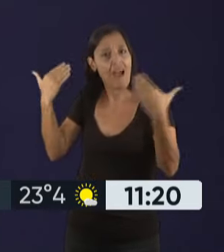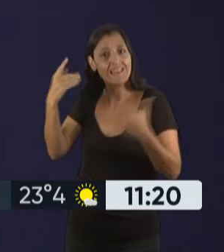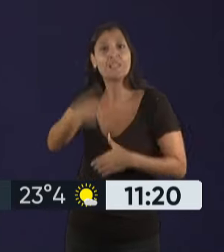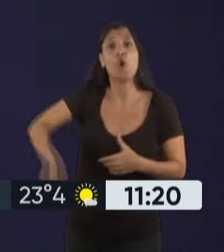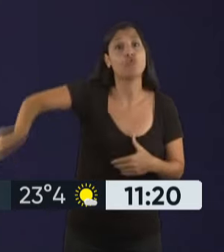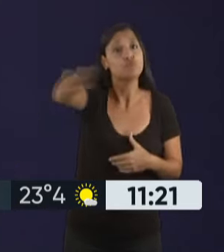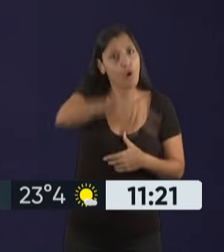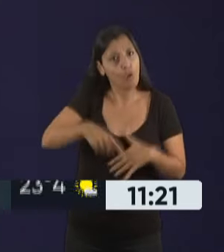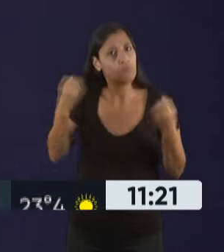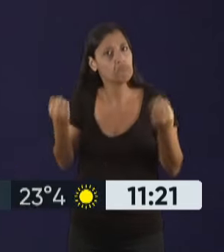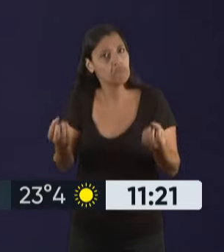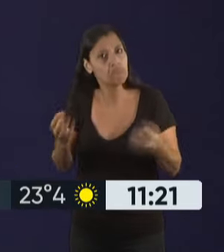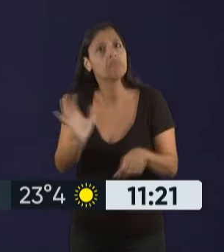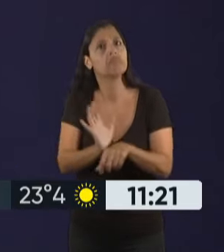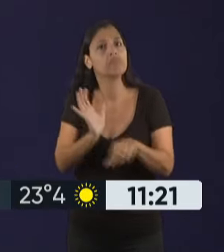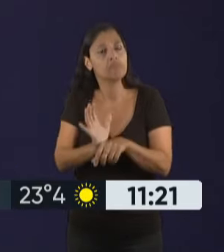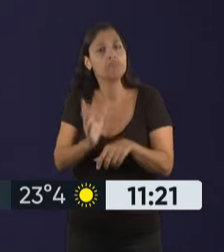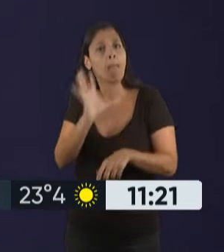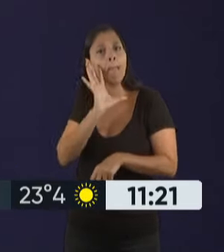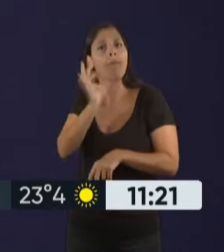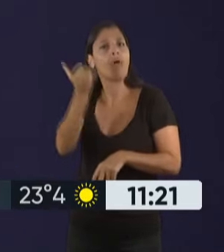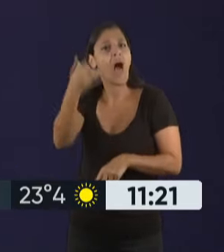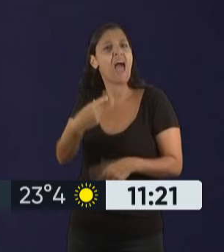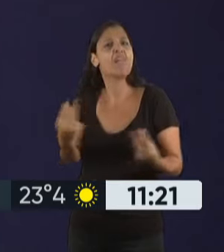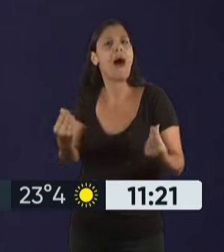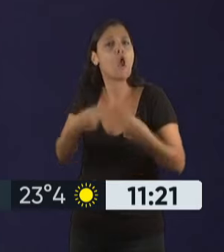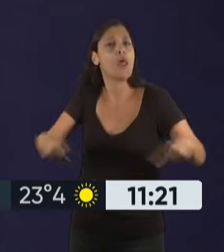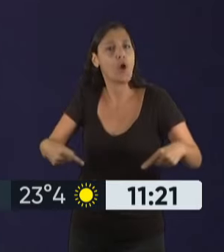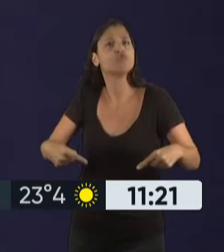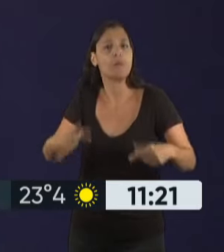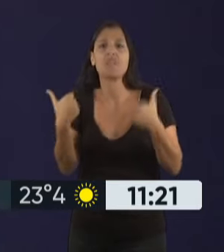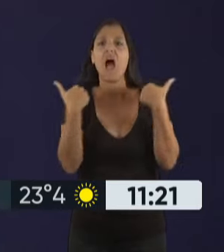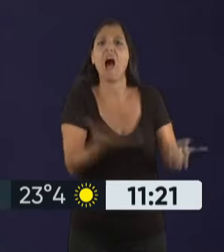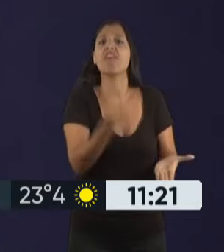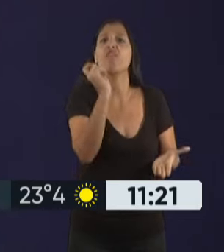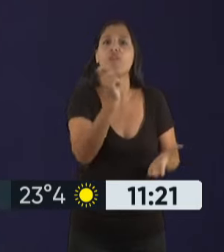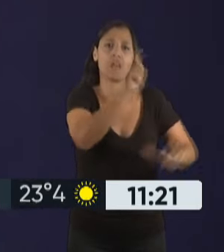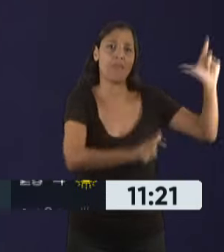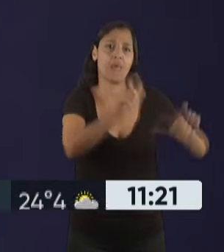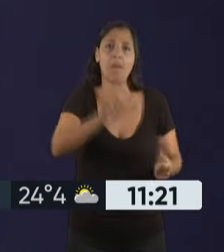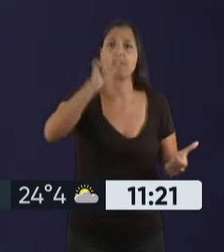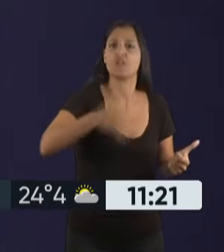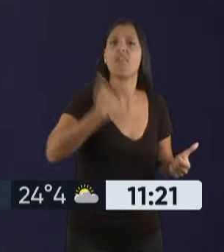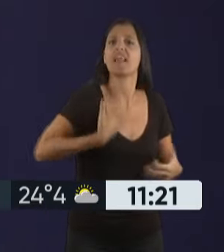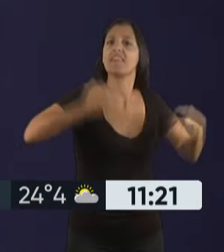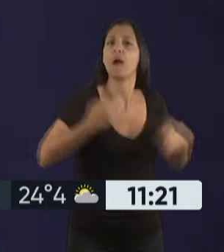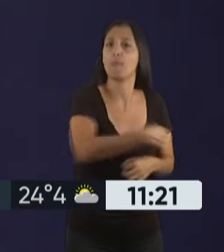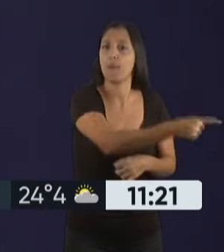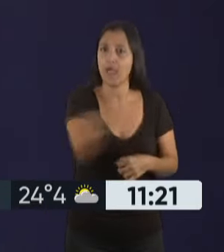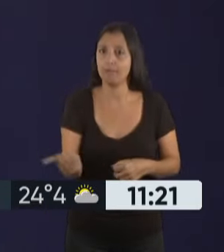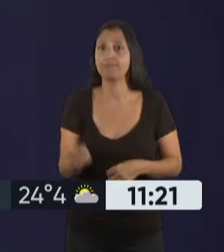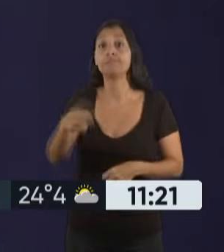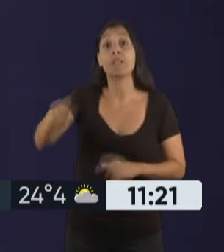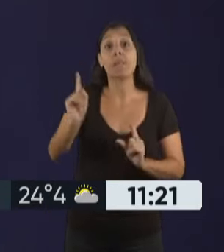sensibilidad y haciendo honor a los valores republicanos se pusieron del lado de los argentinos de bien